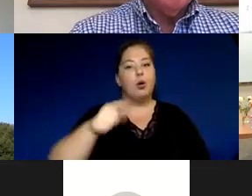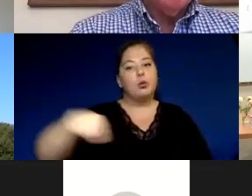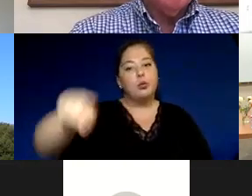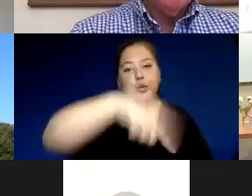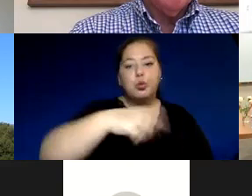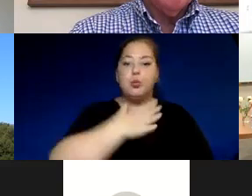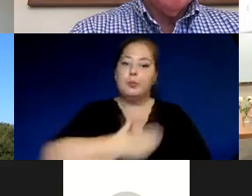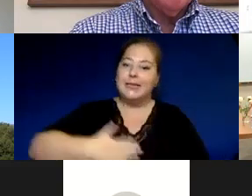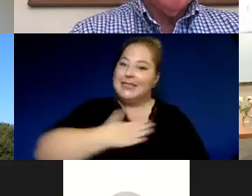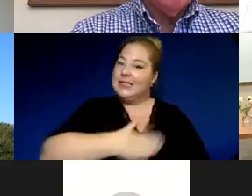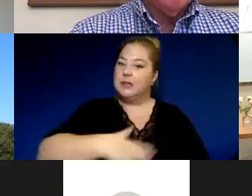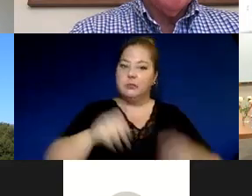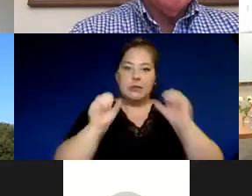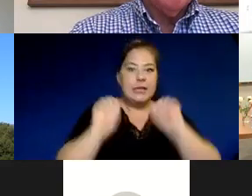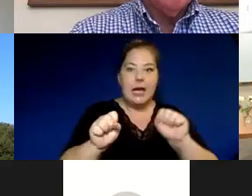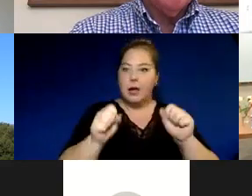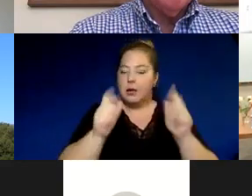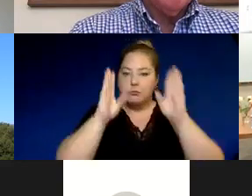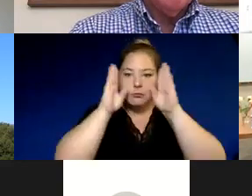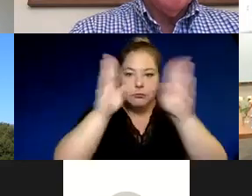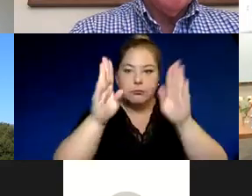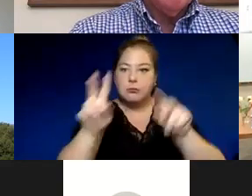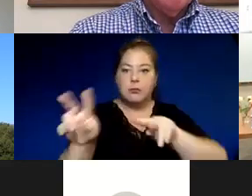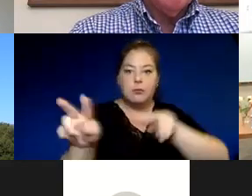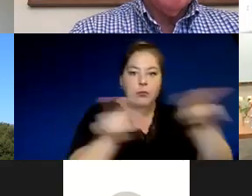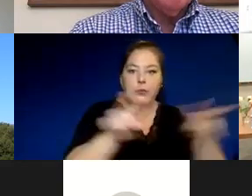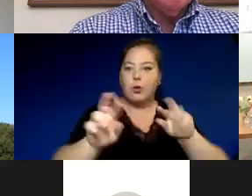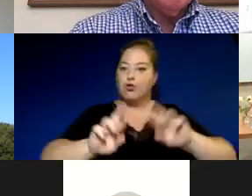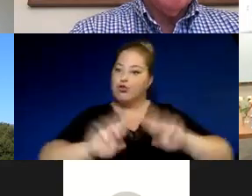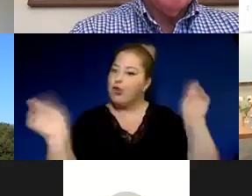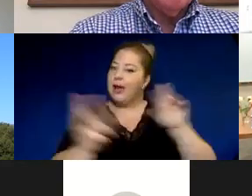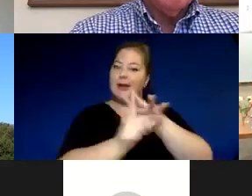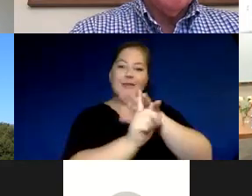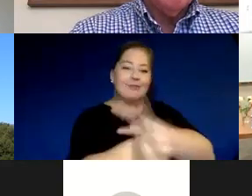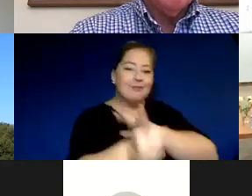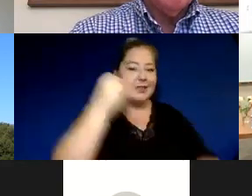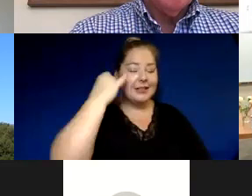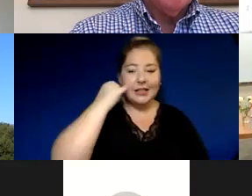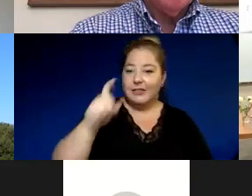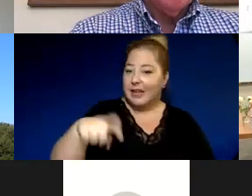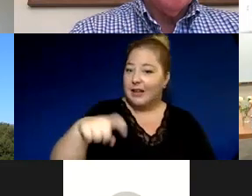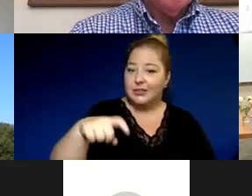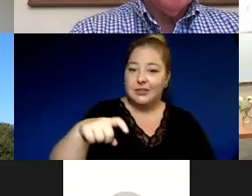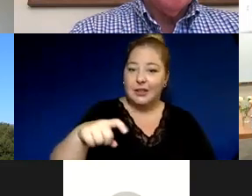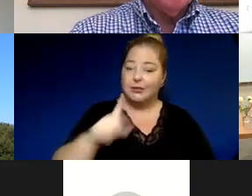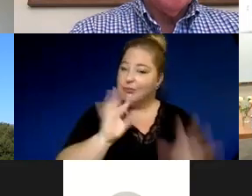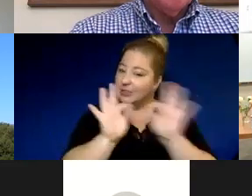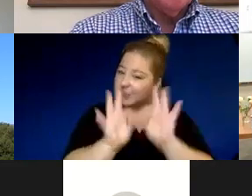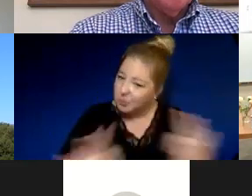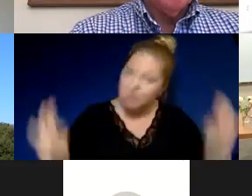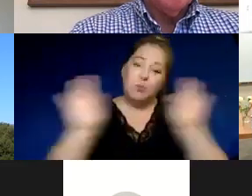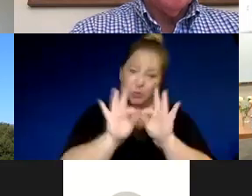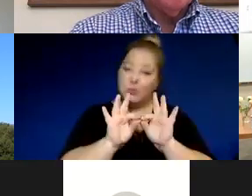las áreas en las que ya estamos. Nos hemos comunicado con otro personal para tener